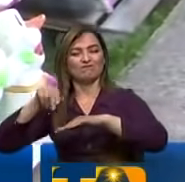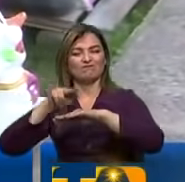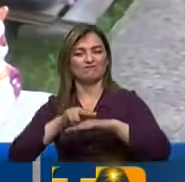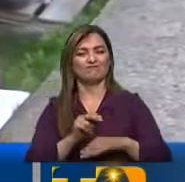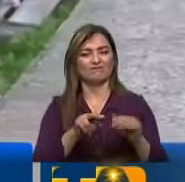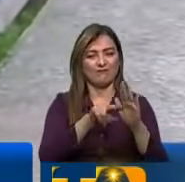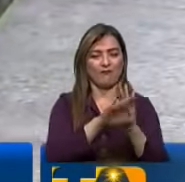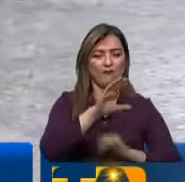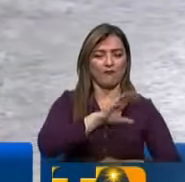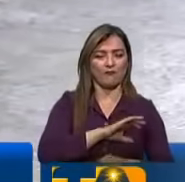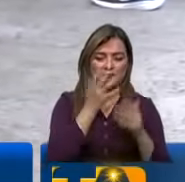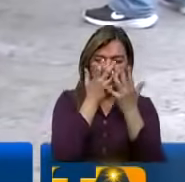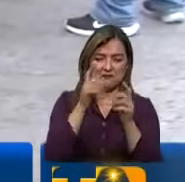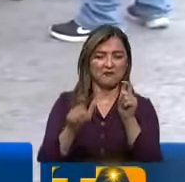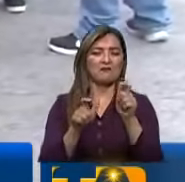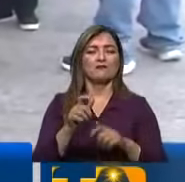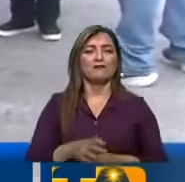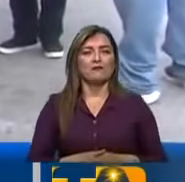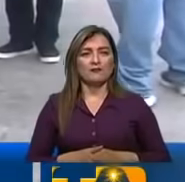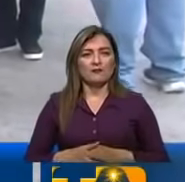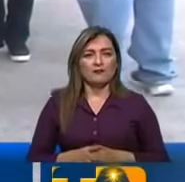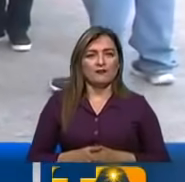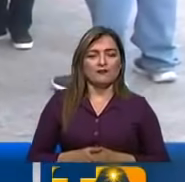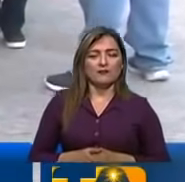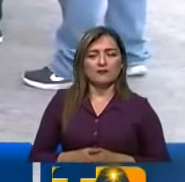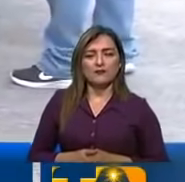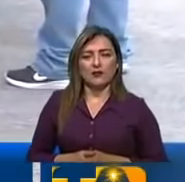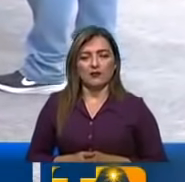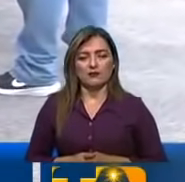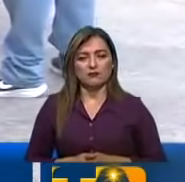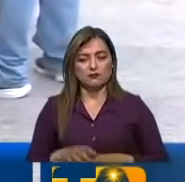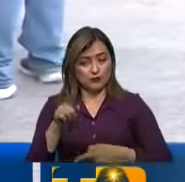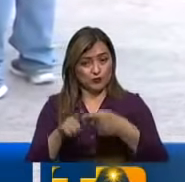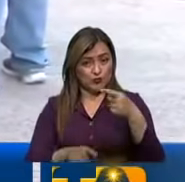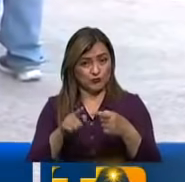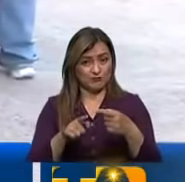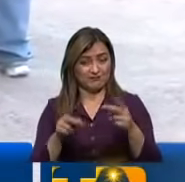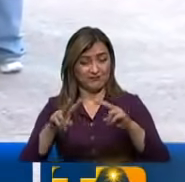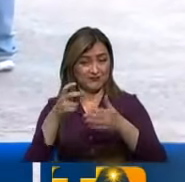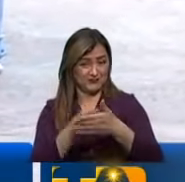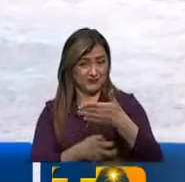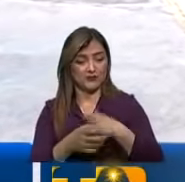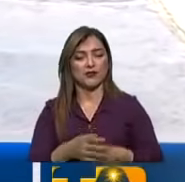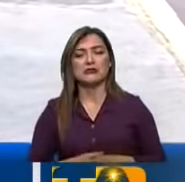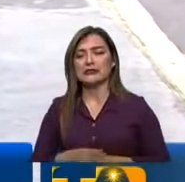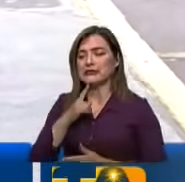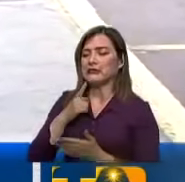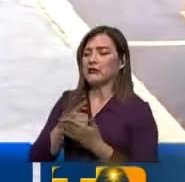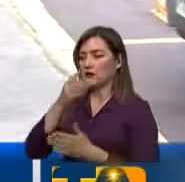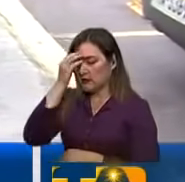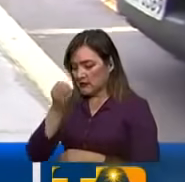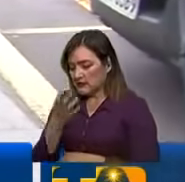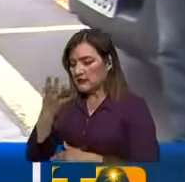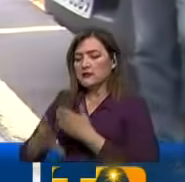normativa municipal. Es decir, no se puede y aparte hay una sanción. Sí, por supuesto. Buenos días con todos.